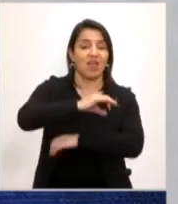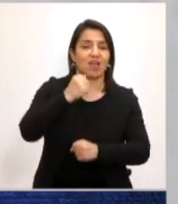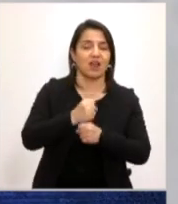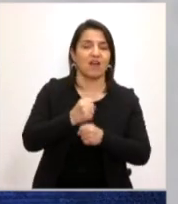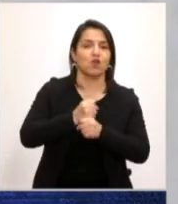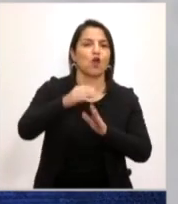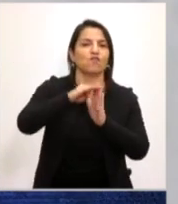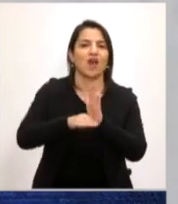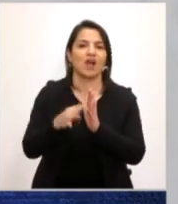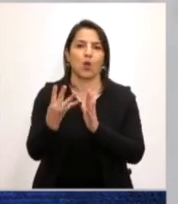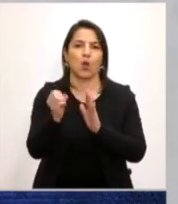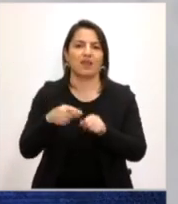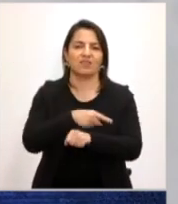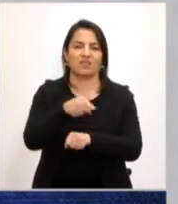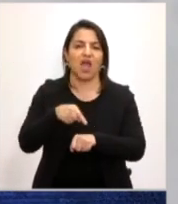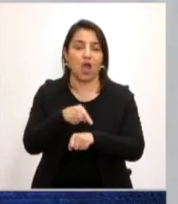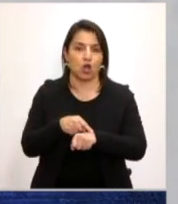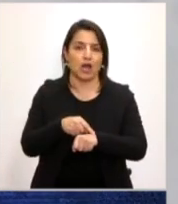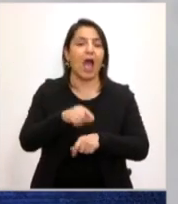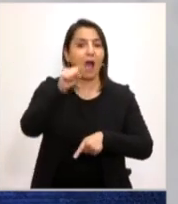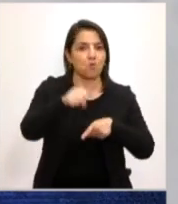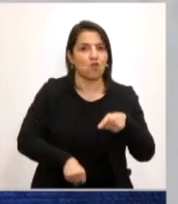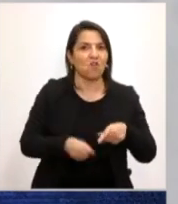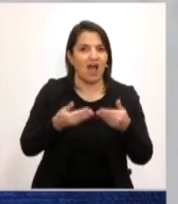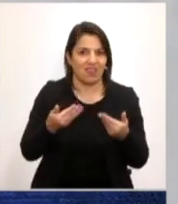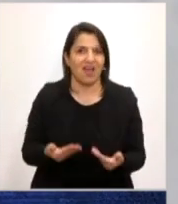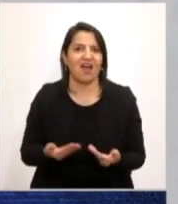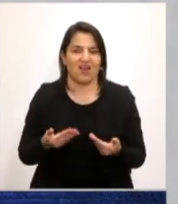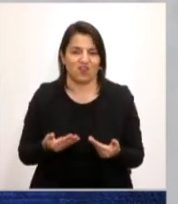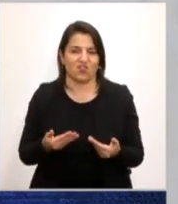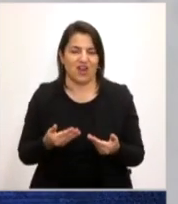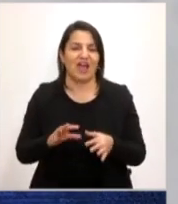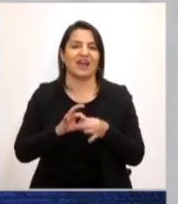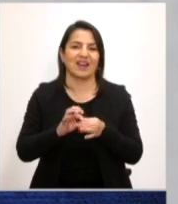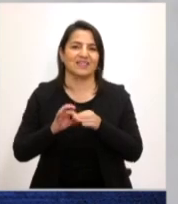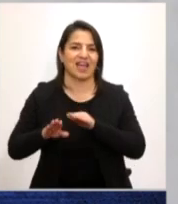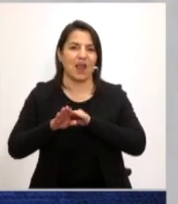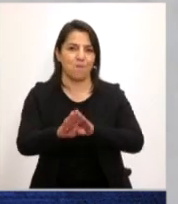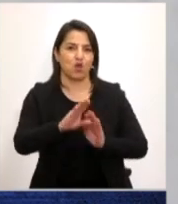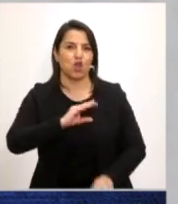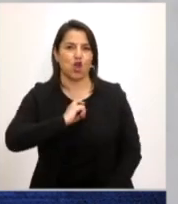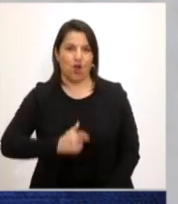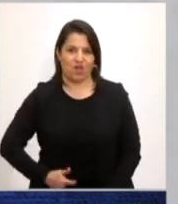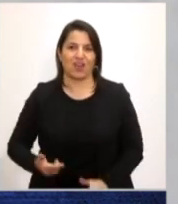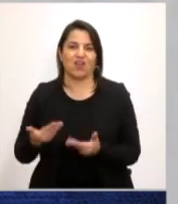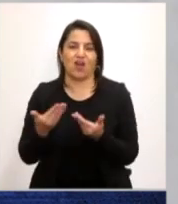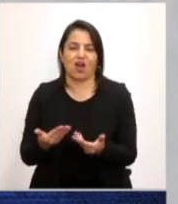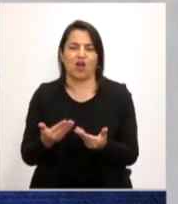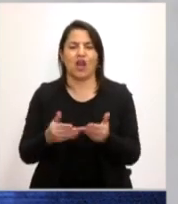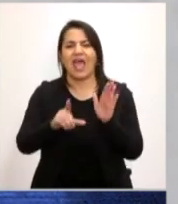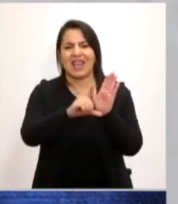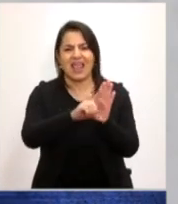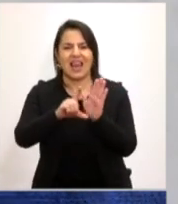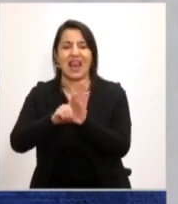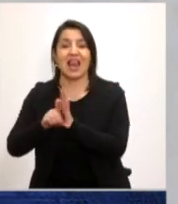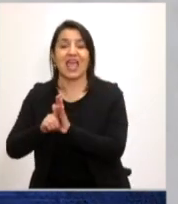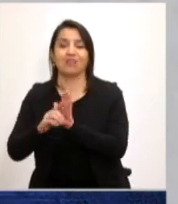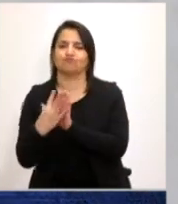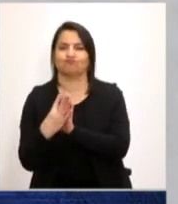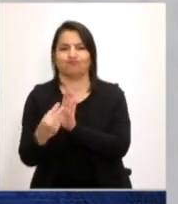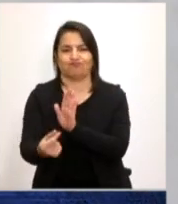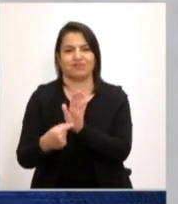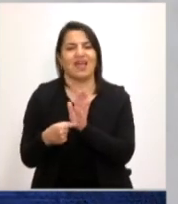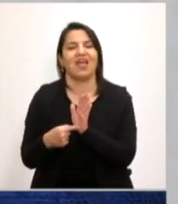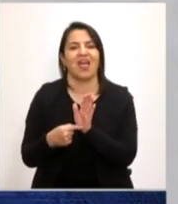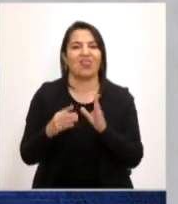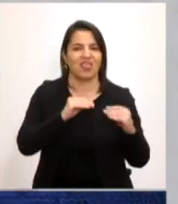en este periodo legislativo gracias al impulso de este gobierno. Todos ejemplos de leyes que han sido el producto del debate democrático, en